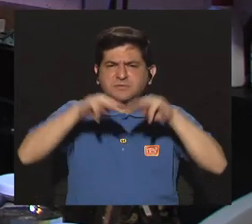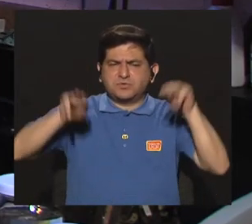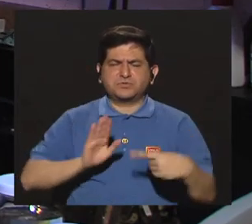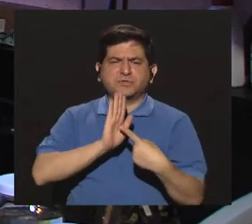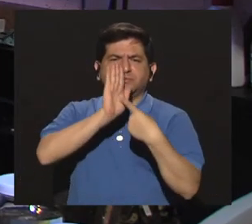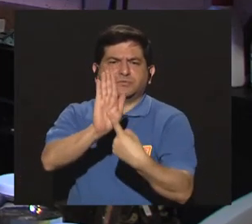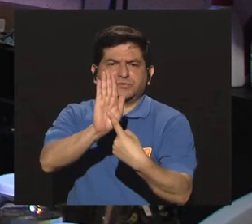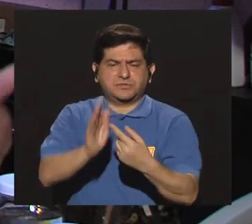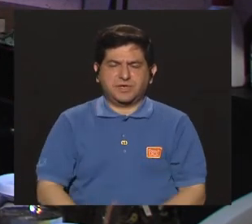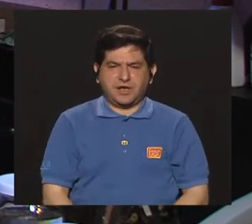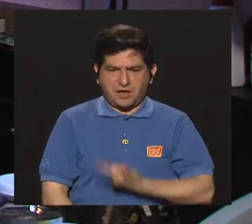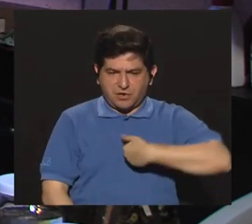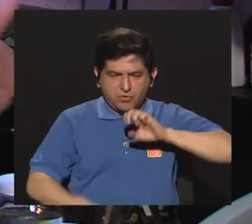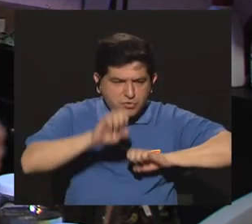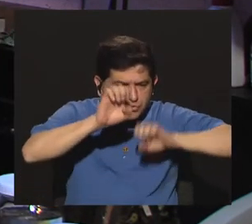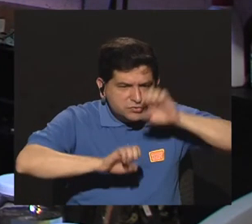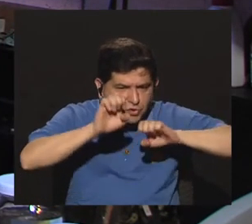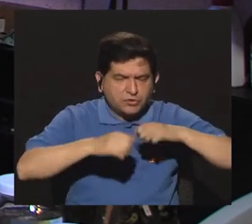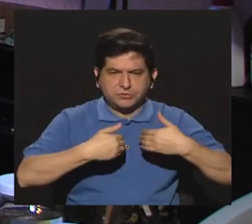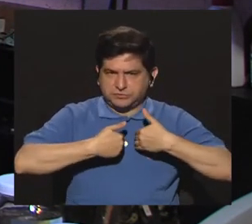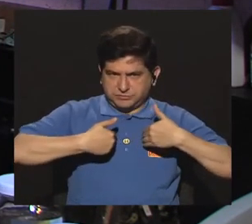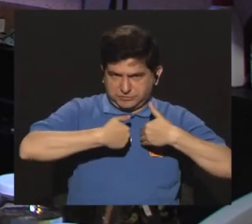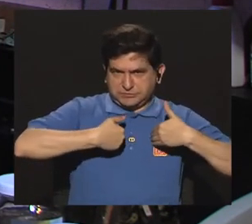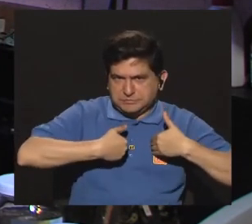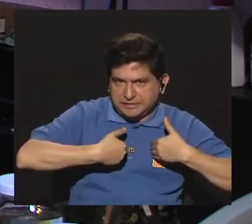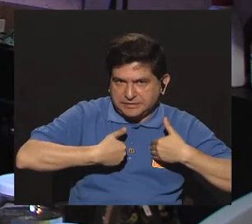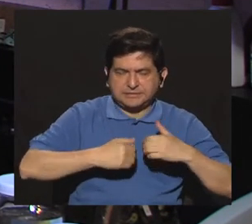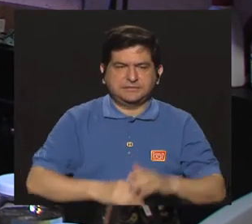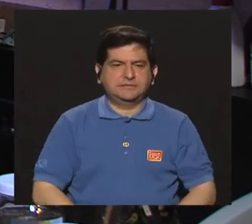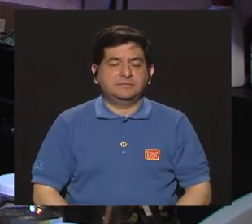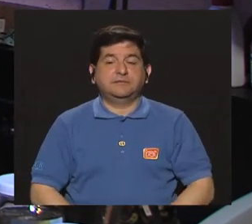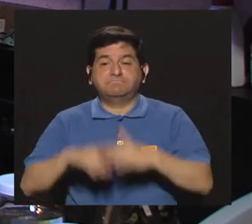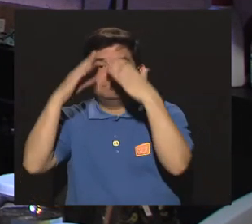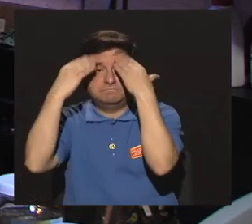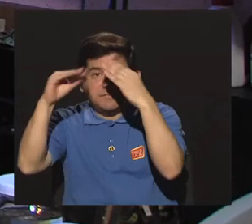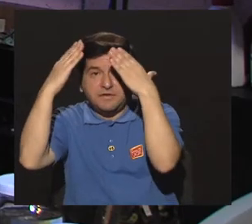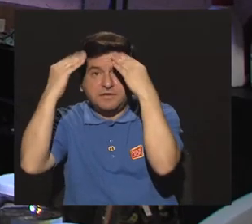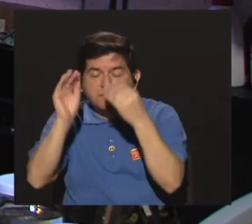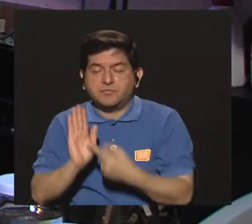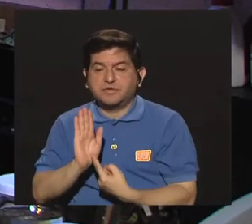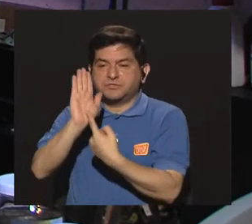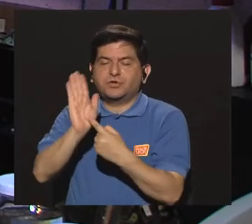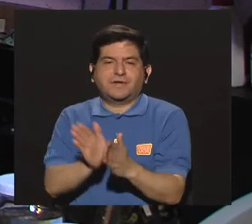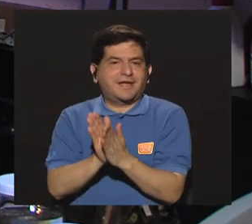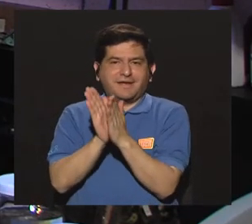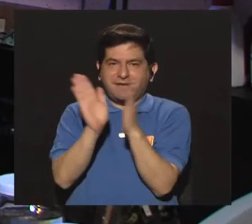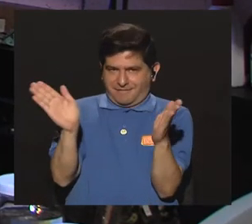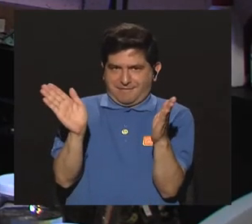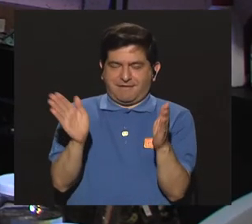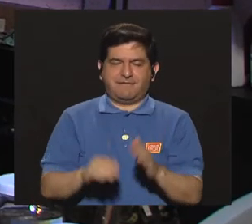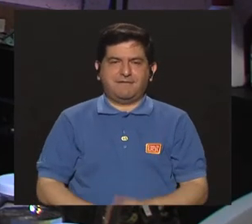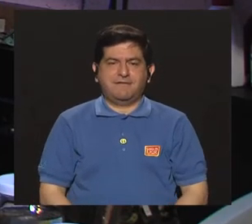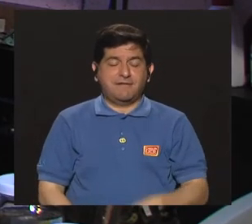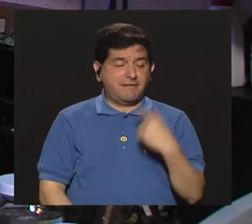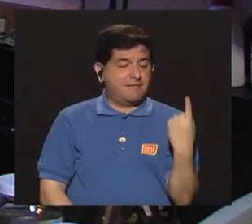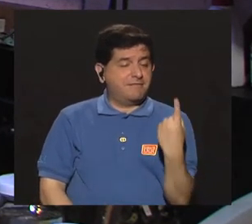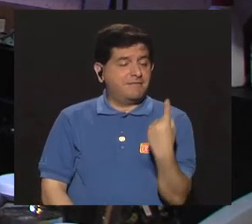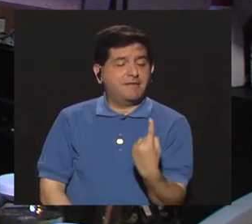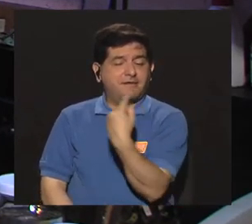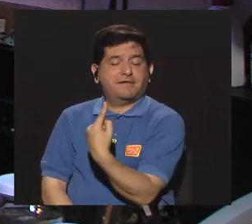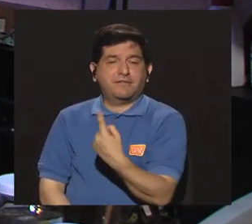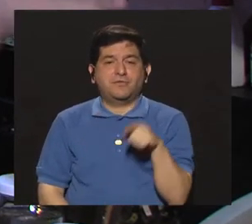entonces nosotros valoramos las especies y reportamos un informe general de cada